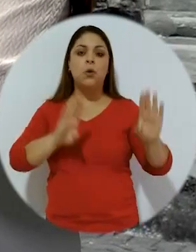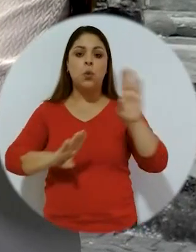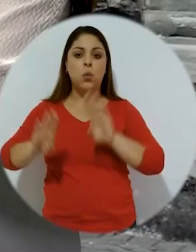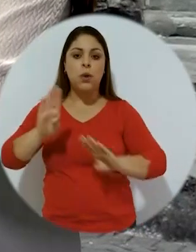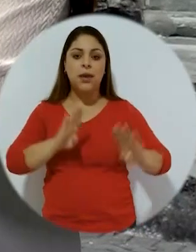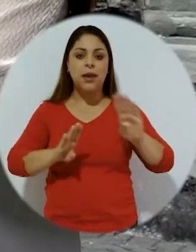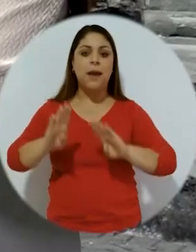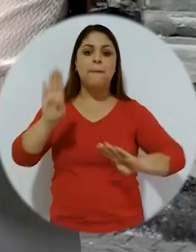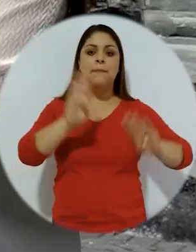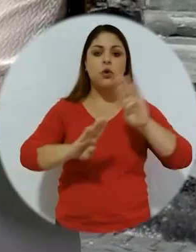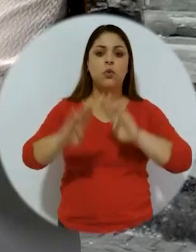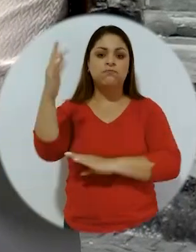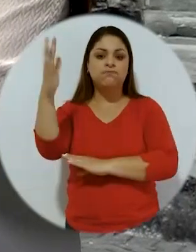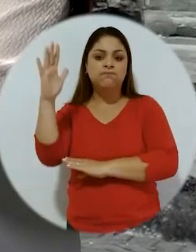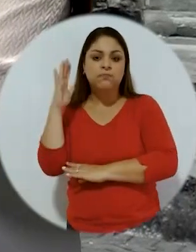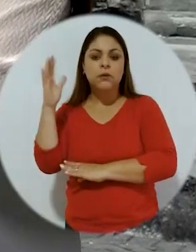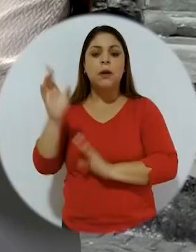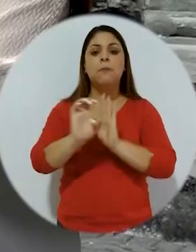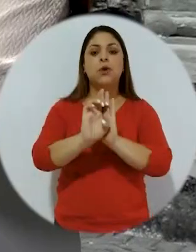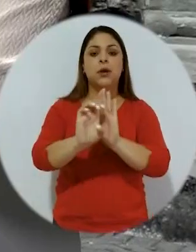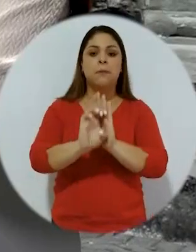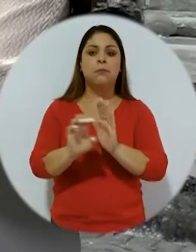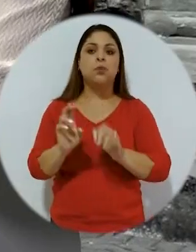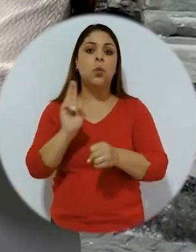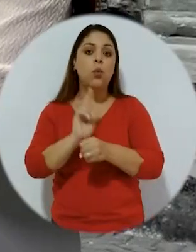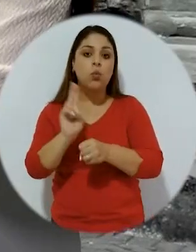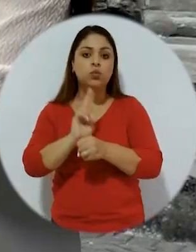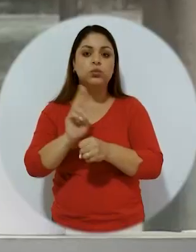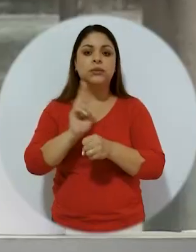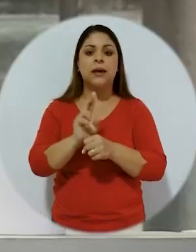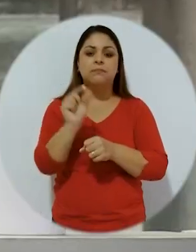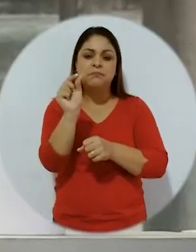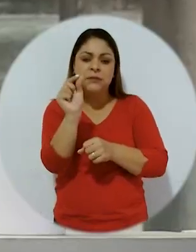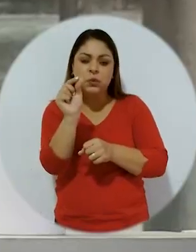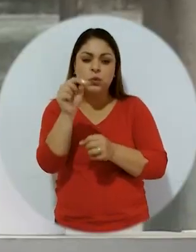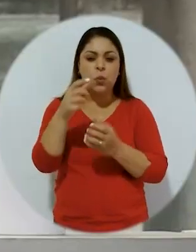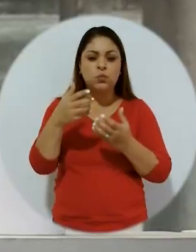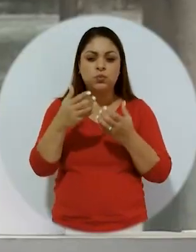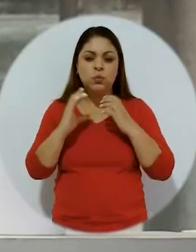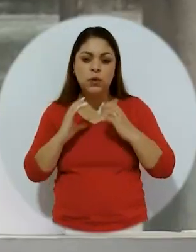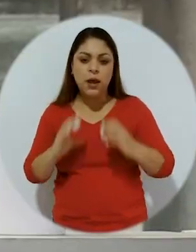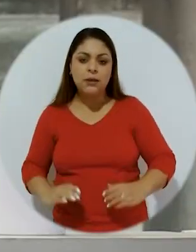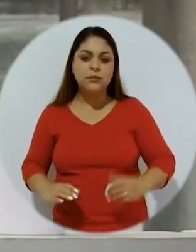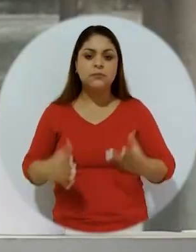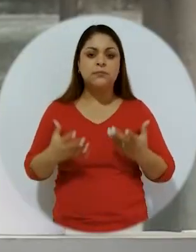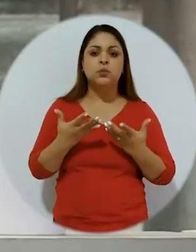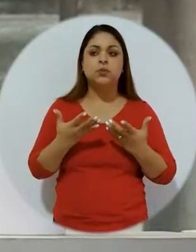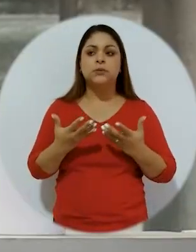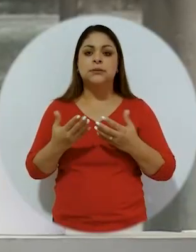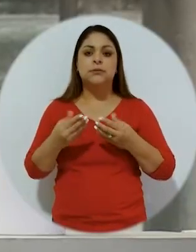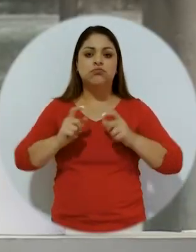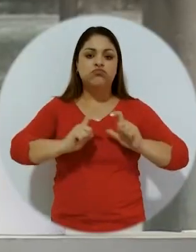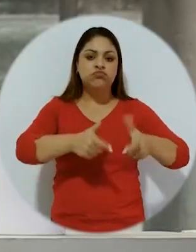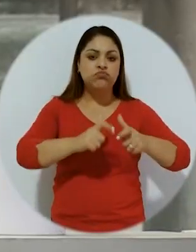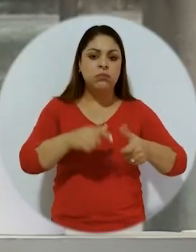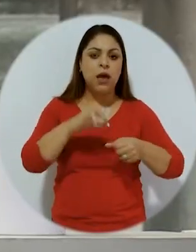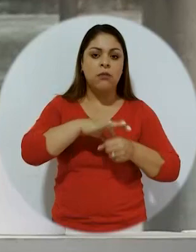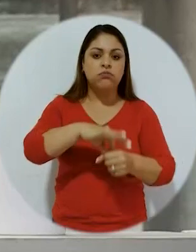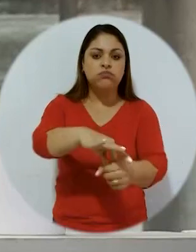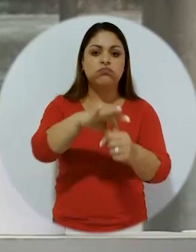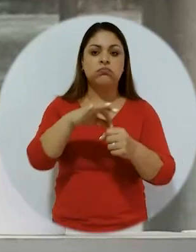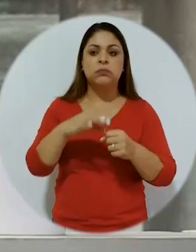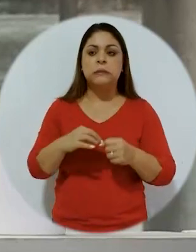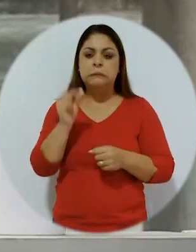son a partir de la biodiversidad, por ejemplo, del uso de microorganismos, del uso de residuos agrícolas, del